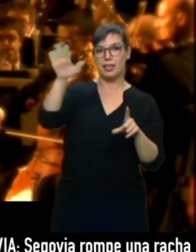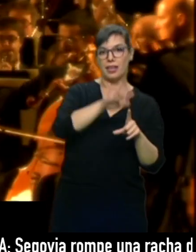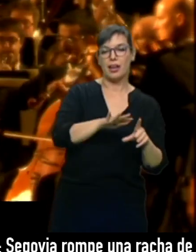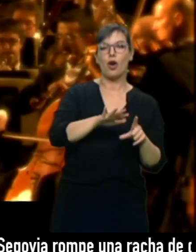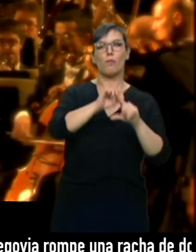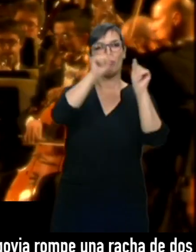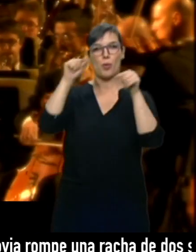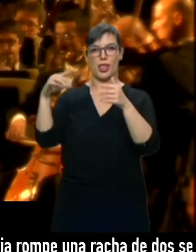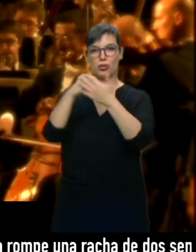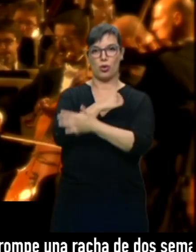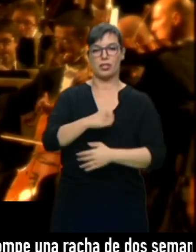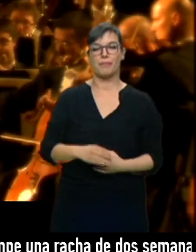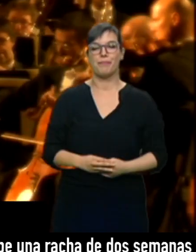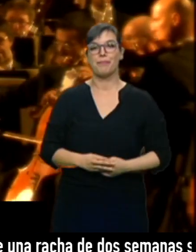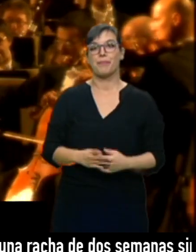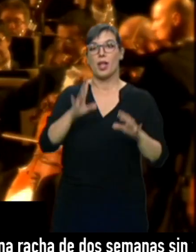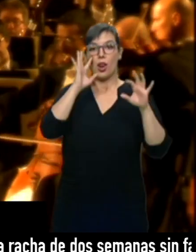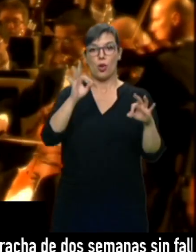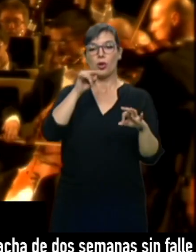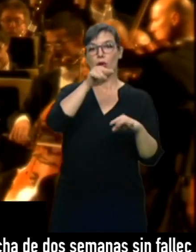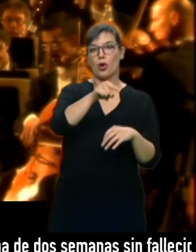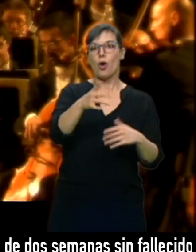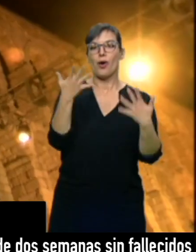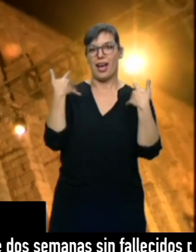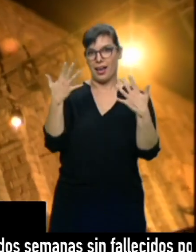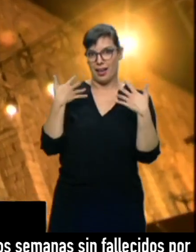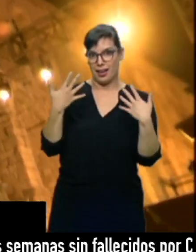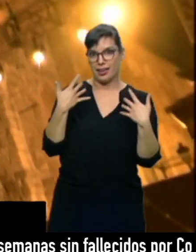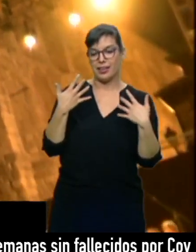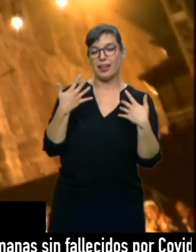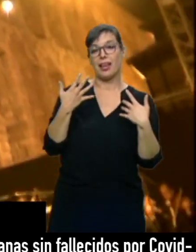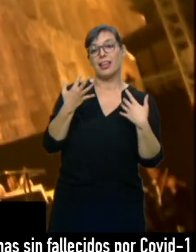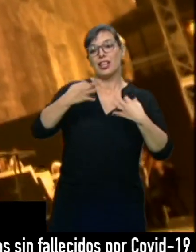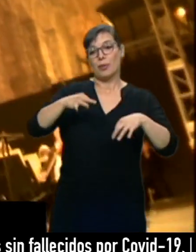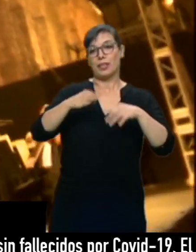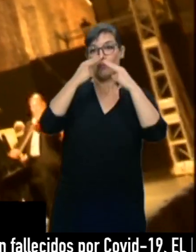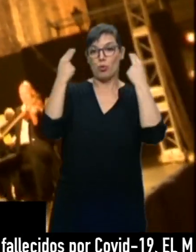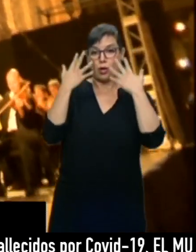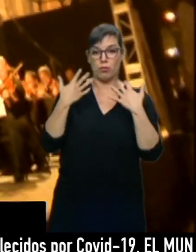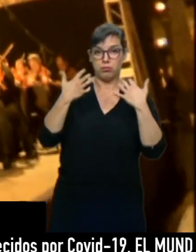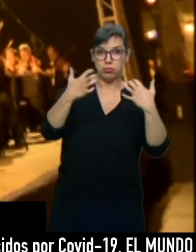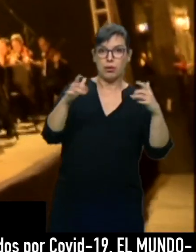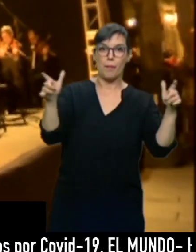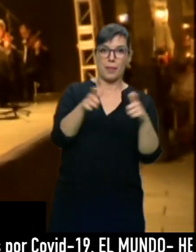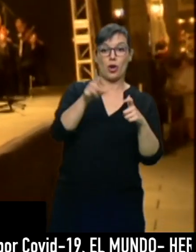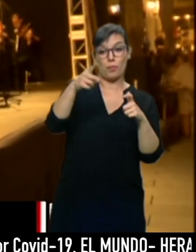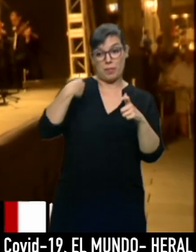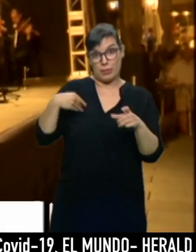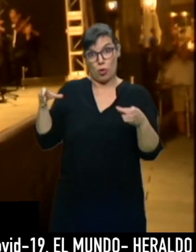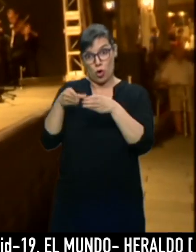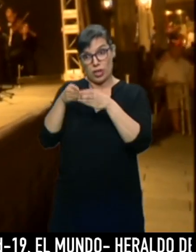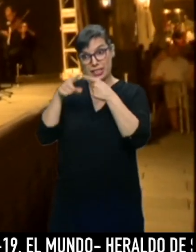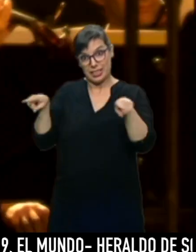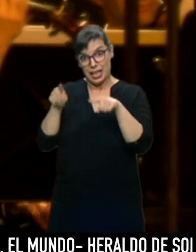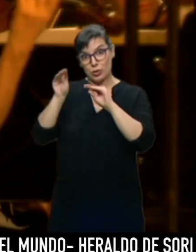9 provincias. Por supuesto, sus actuaciones serán al aire libre y con menos aforo tanto de público como de la propia orquesta, de